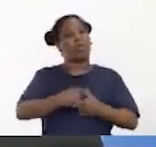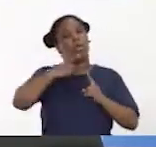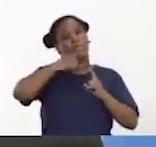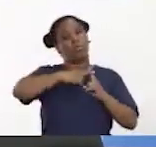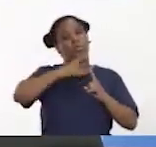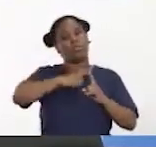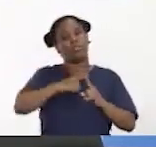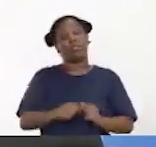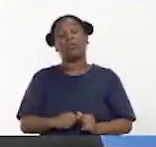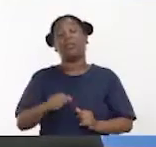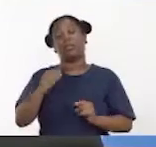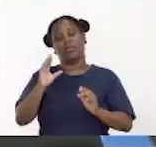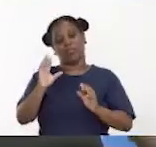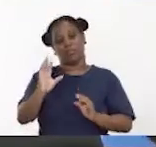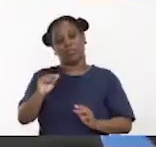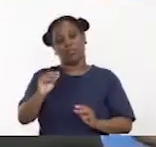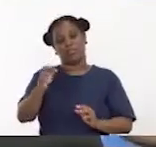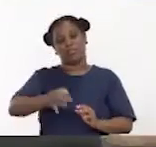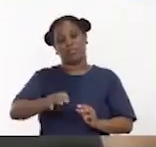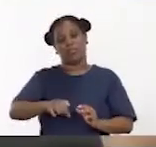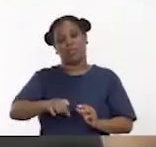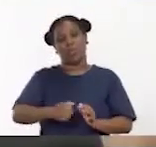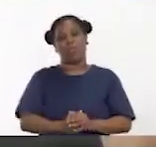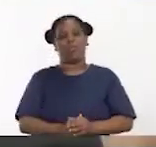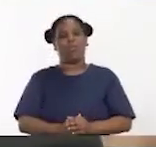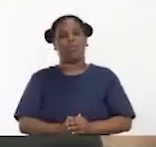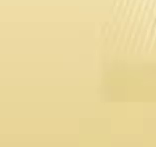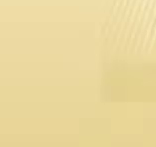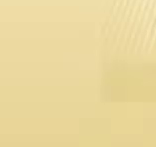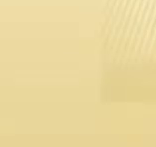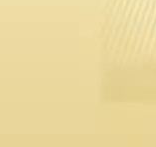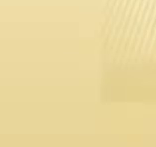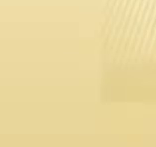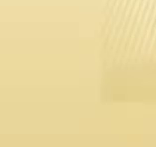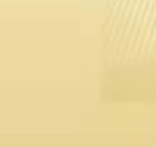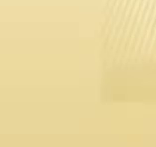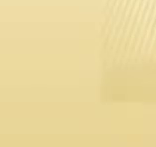acabamos de señalar ahora, o que acabamos de tratar ahora.